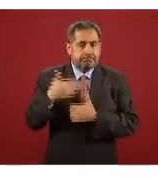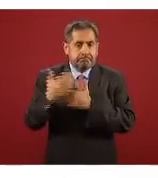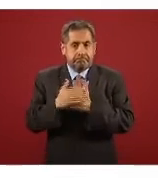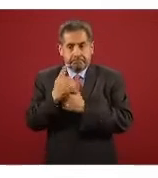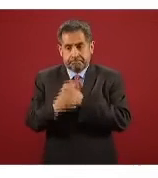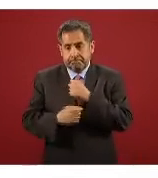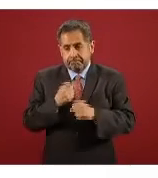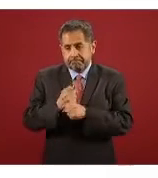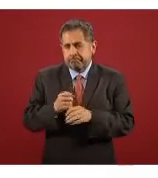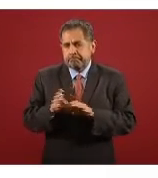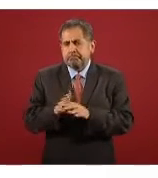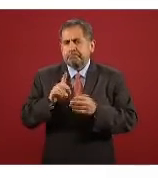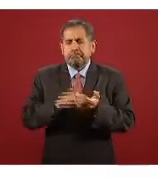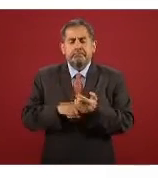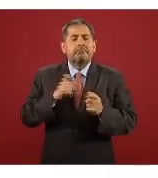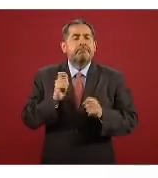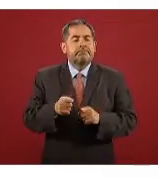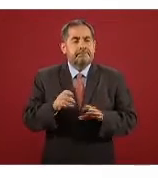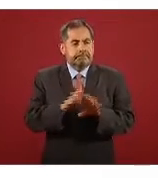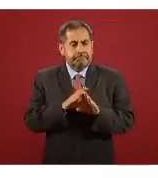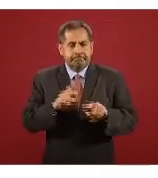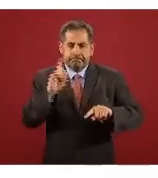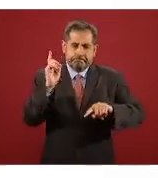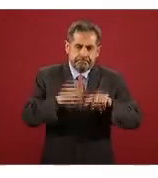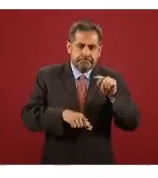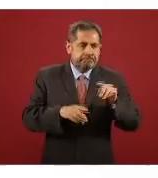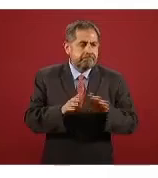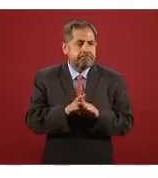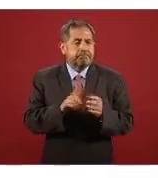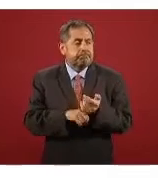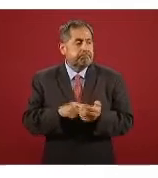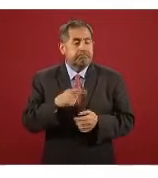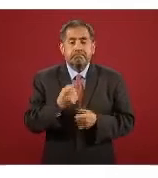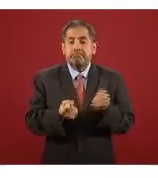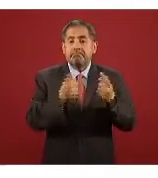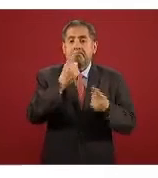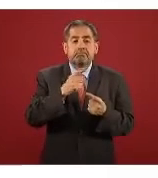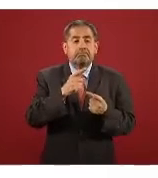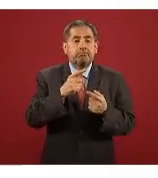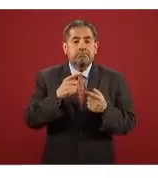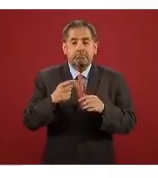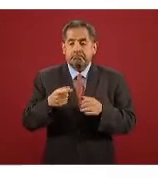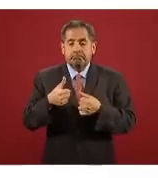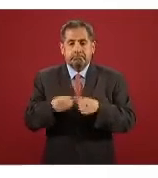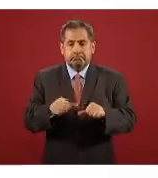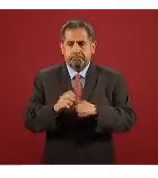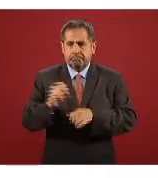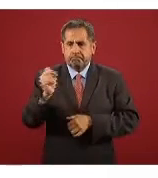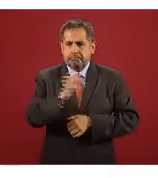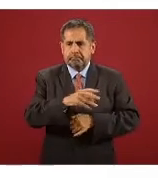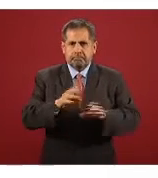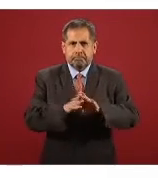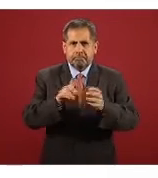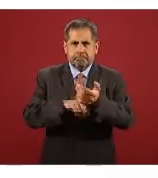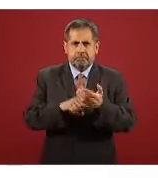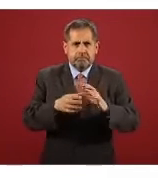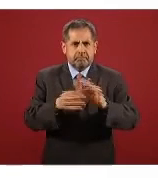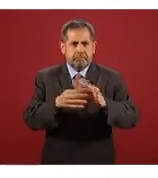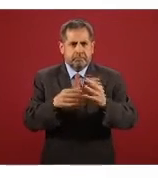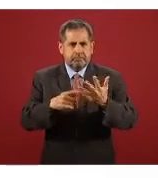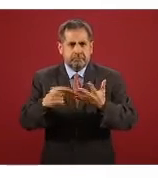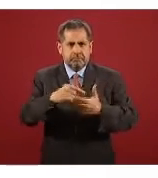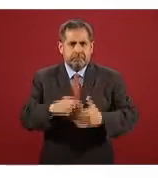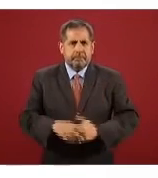que ver precisamente con el combate a los depósitos que se pueden realizar por dispersores de dinero hacia este tipo